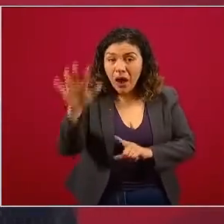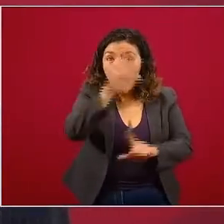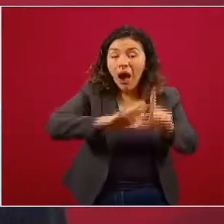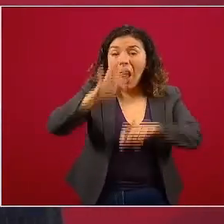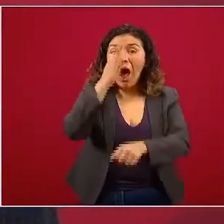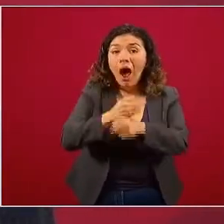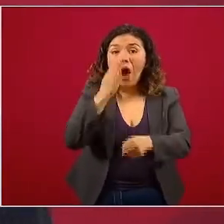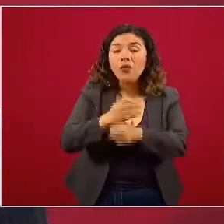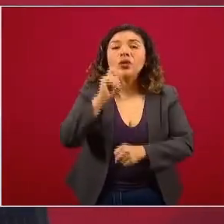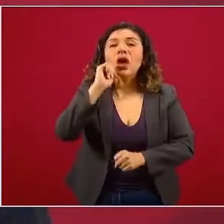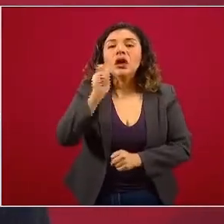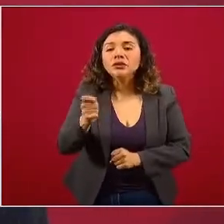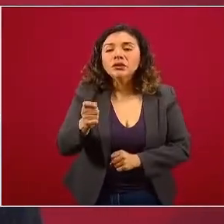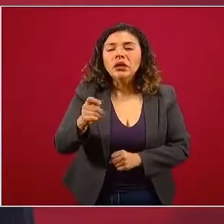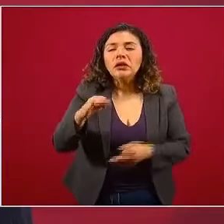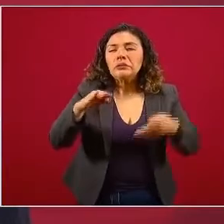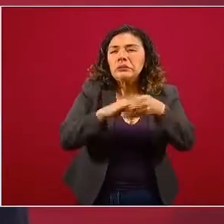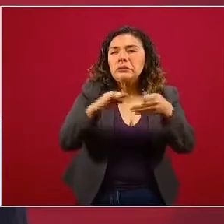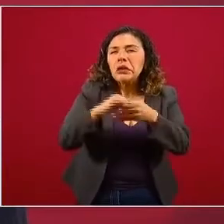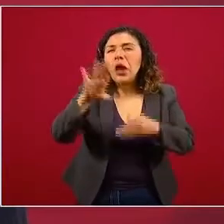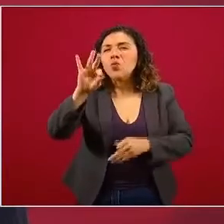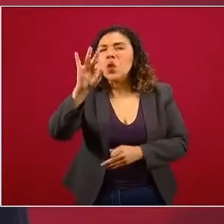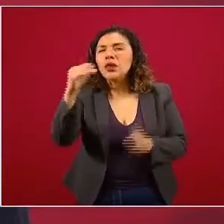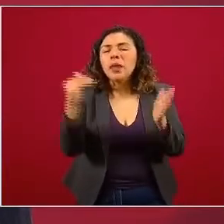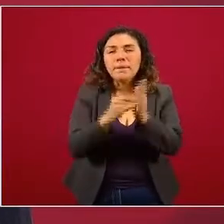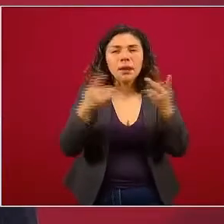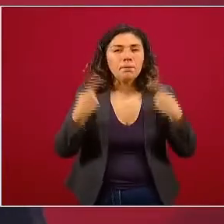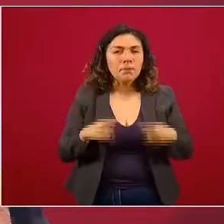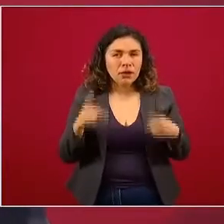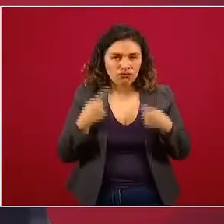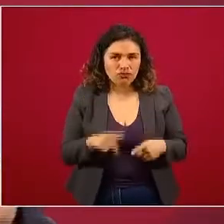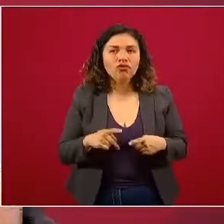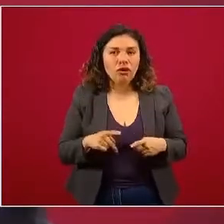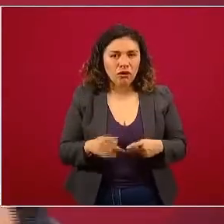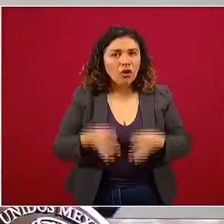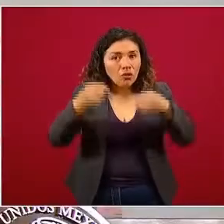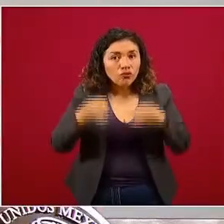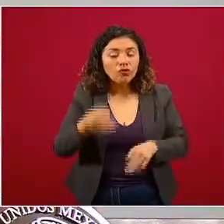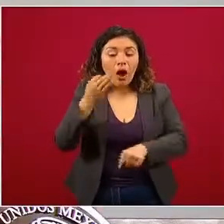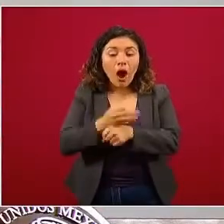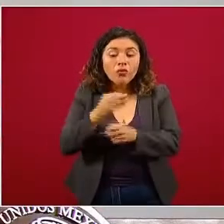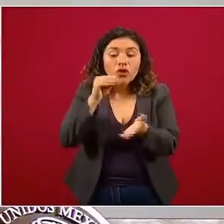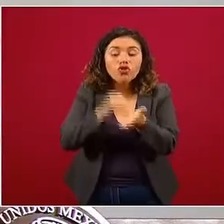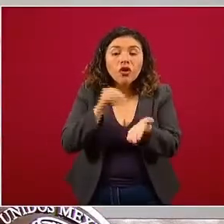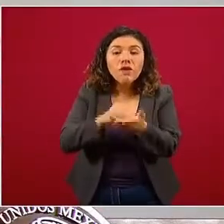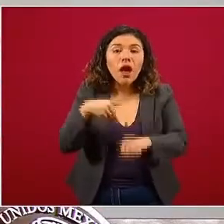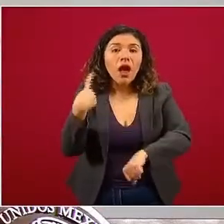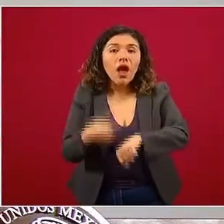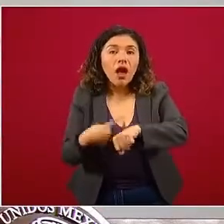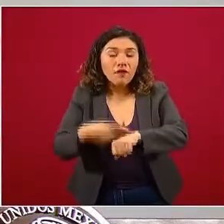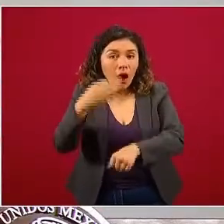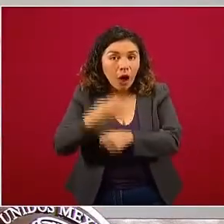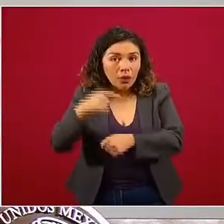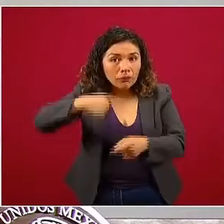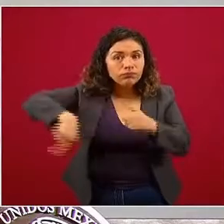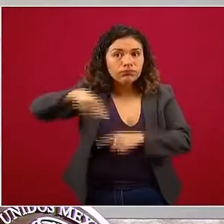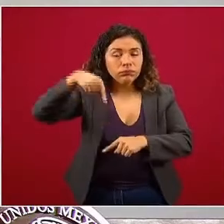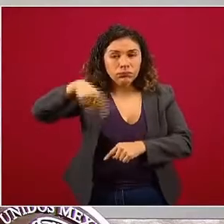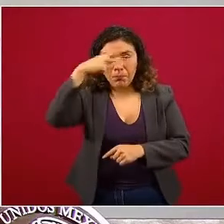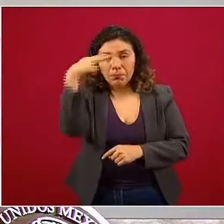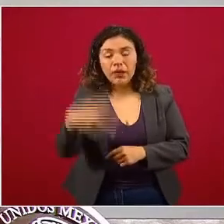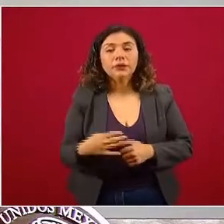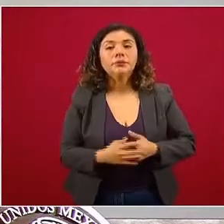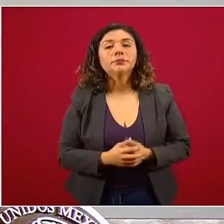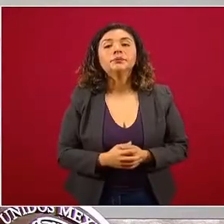este momento es de casi 40,000 casos. Ese es el tamaño de la epidemia existente en este momento en